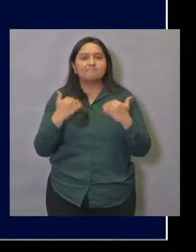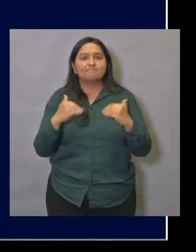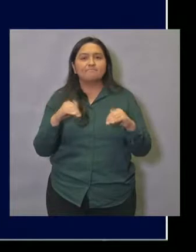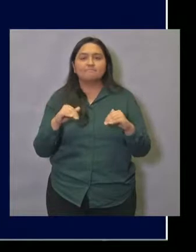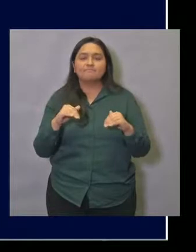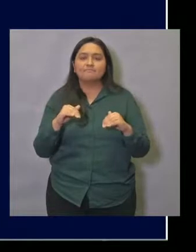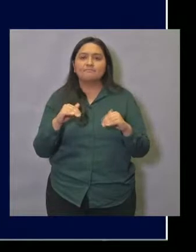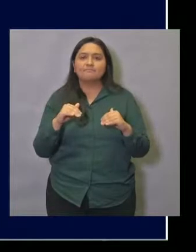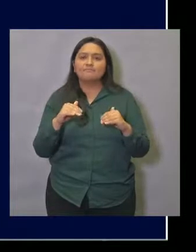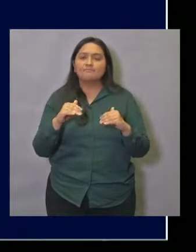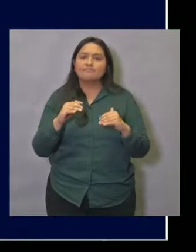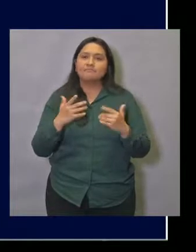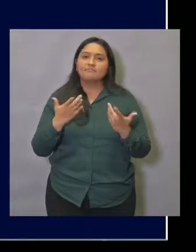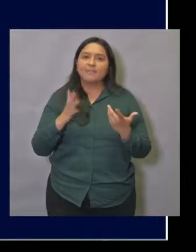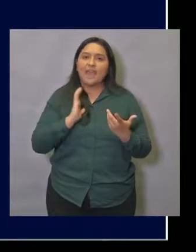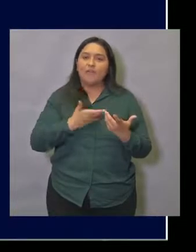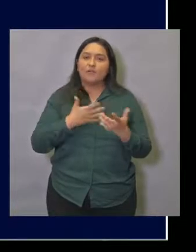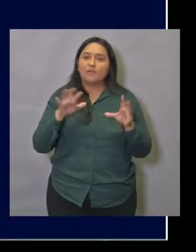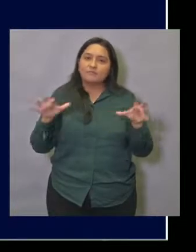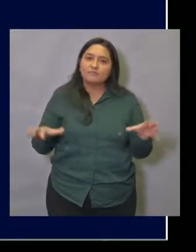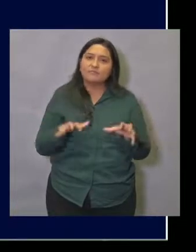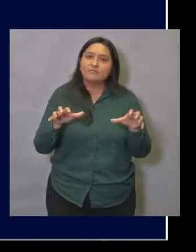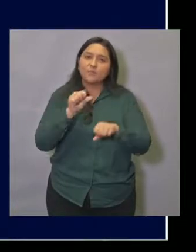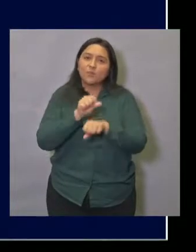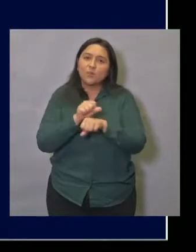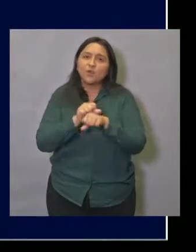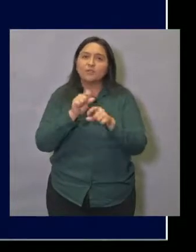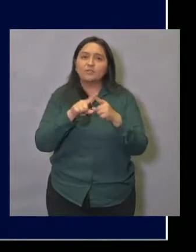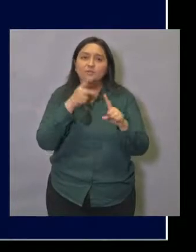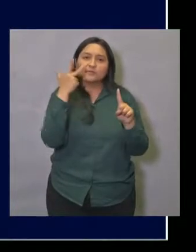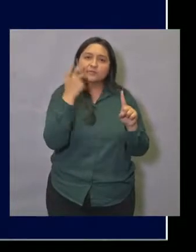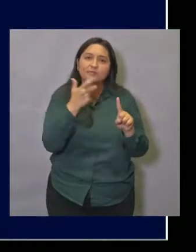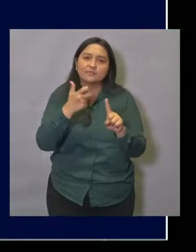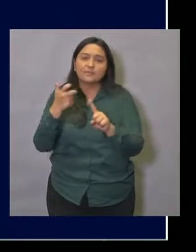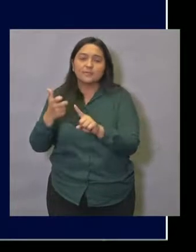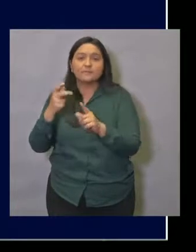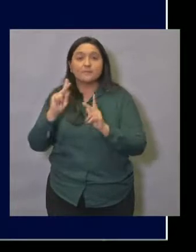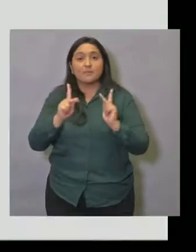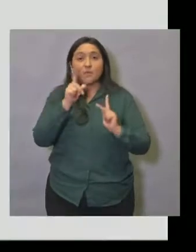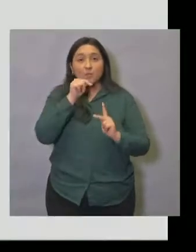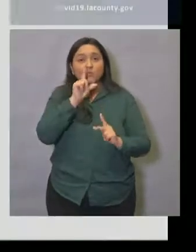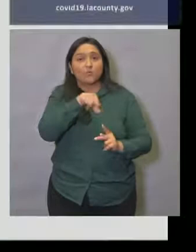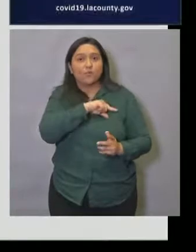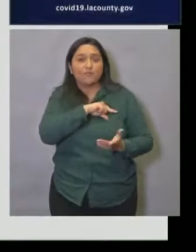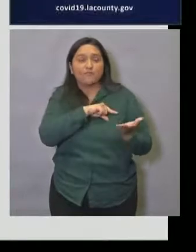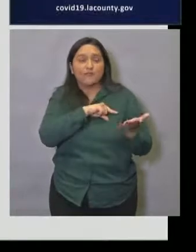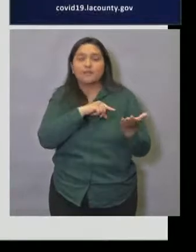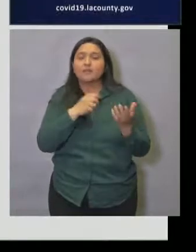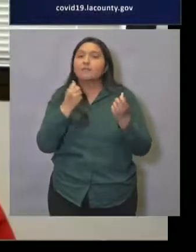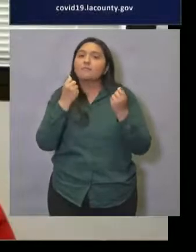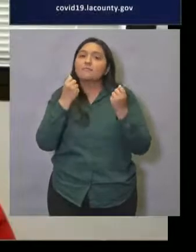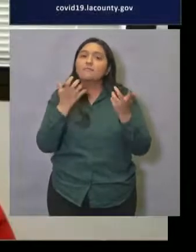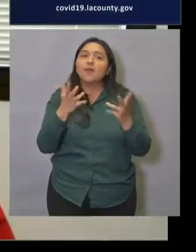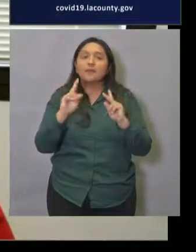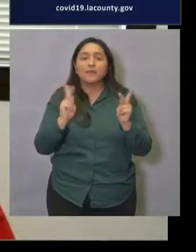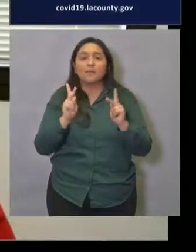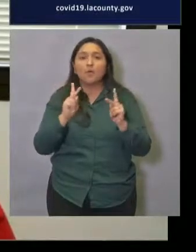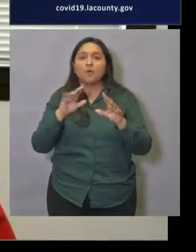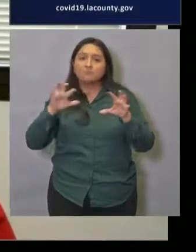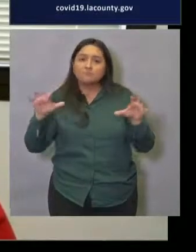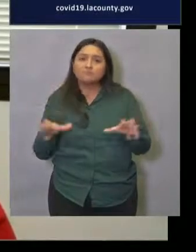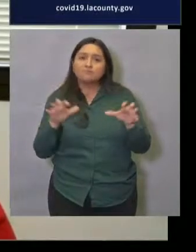nuestros numerosos socios para vacunar a las personas que actualmente son elegibles. Hay tantas personas trabajando en este